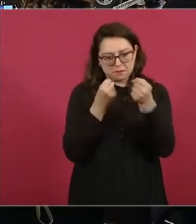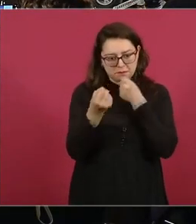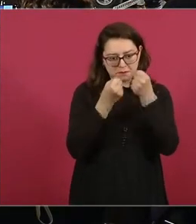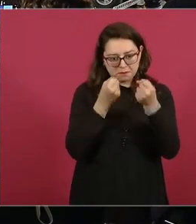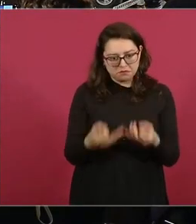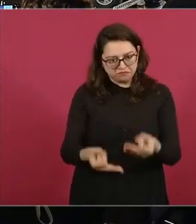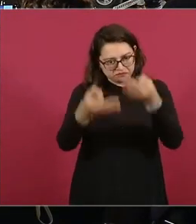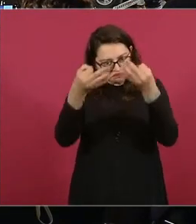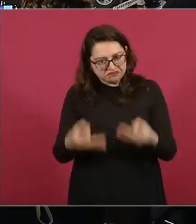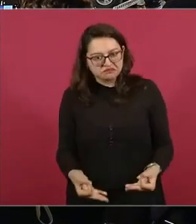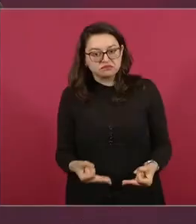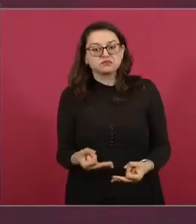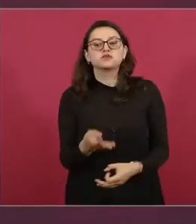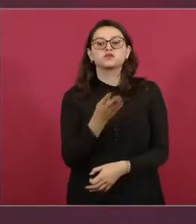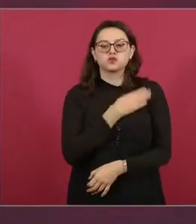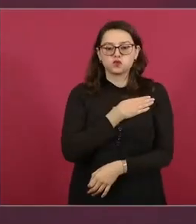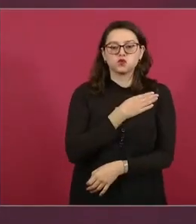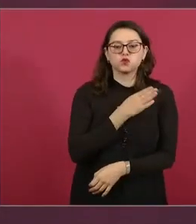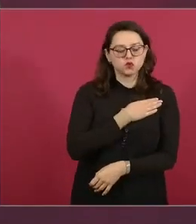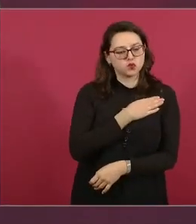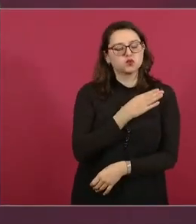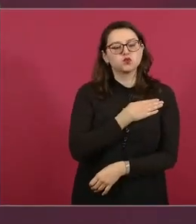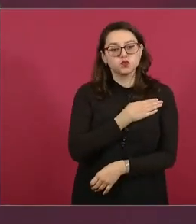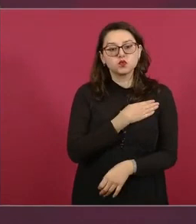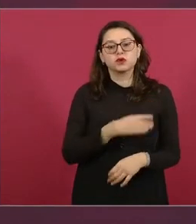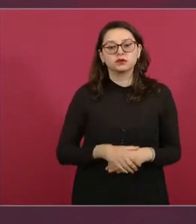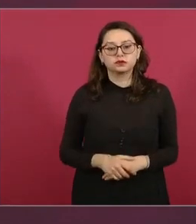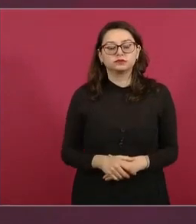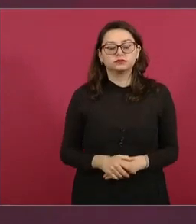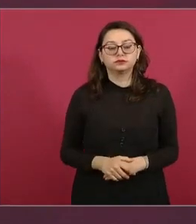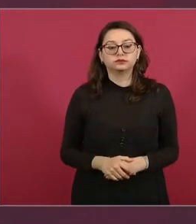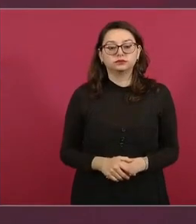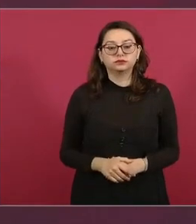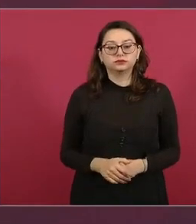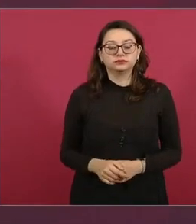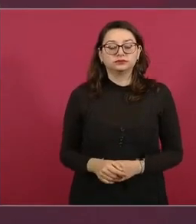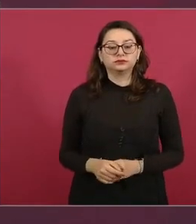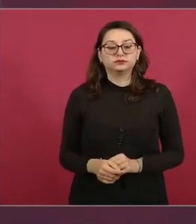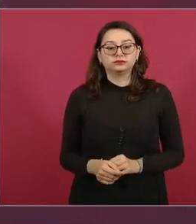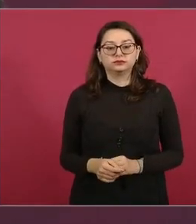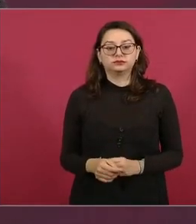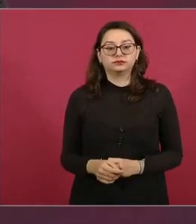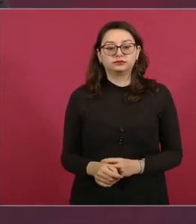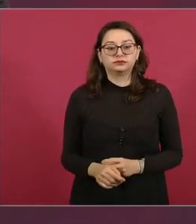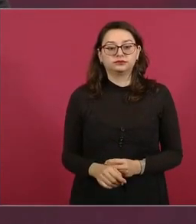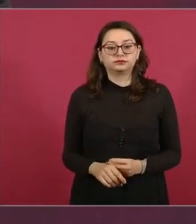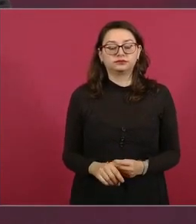lo hacía Claudio X González, ¿no?